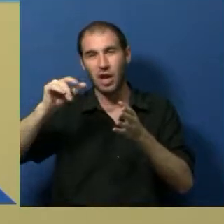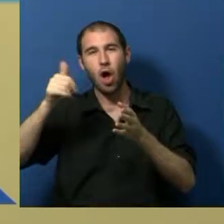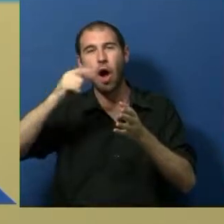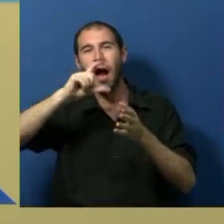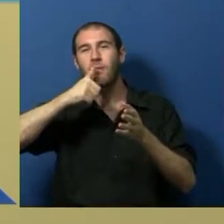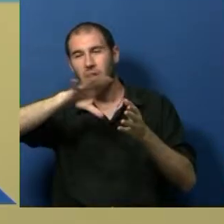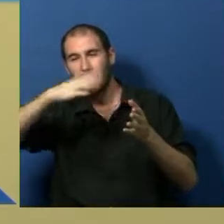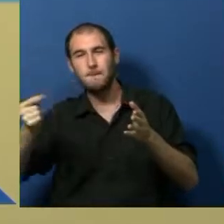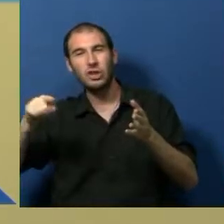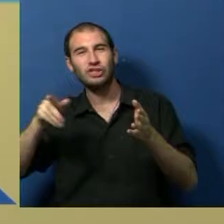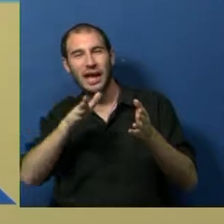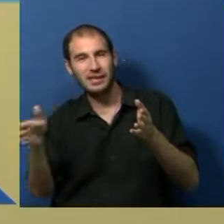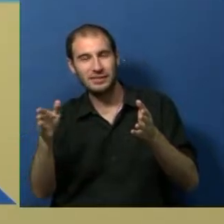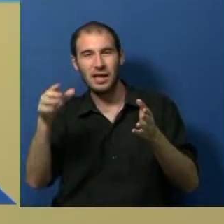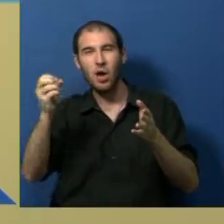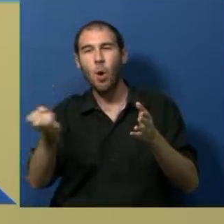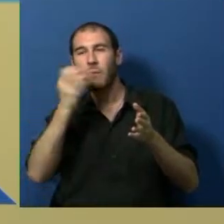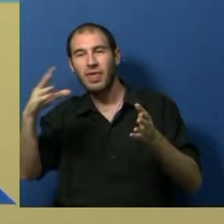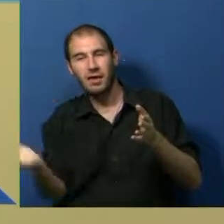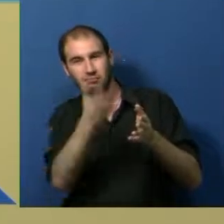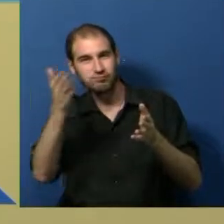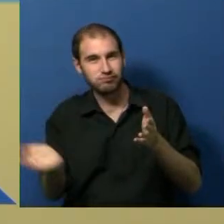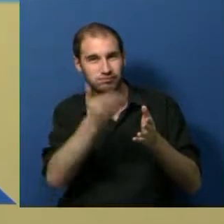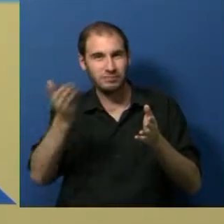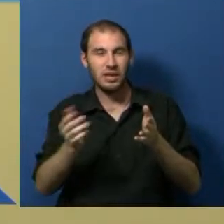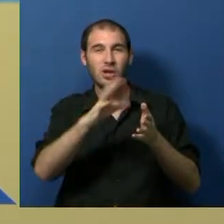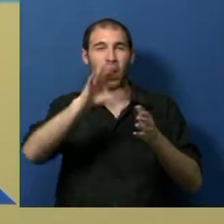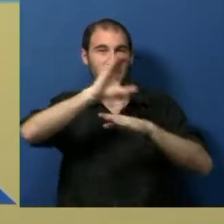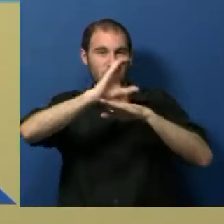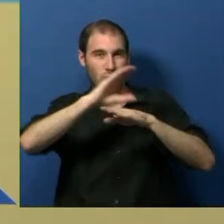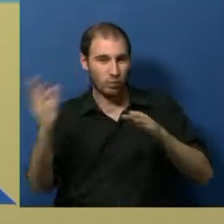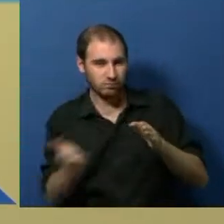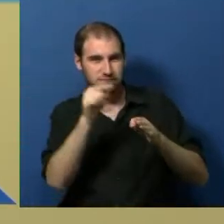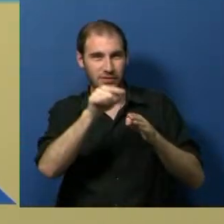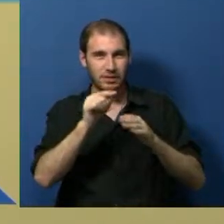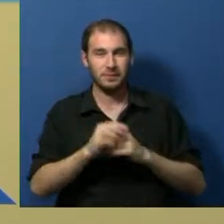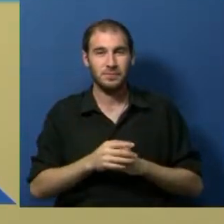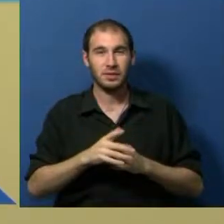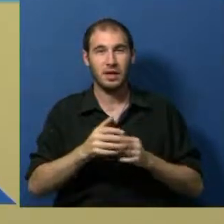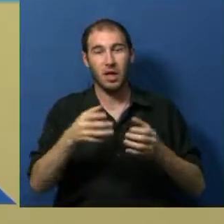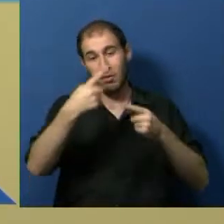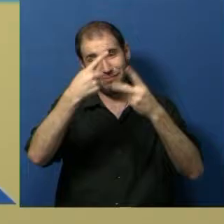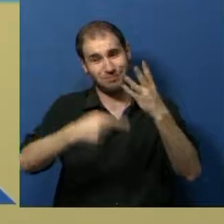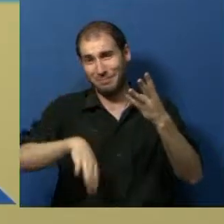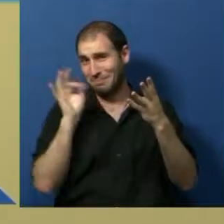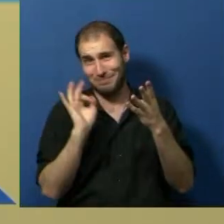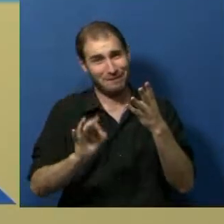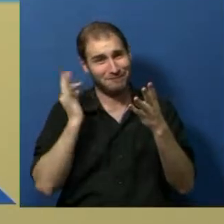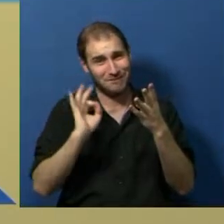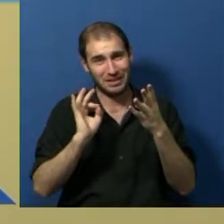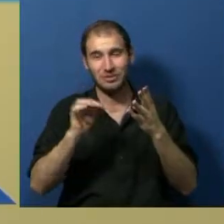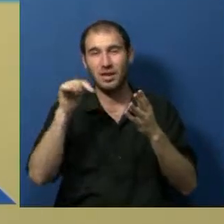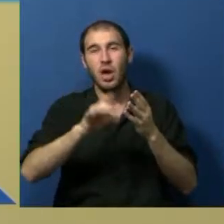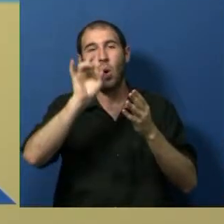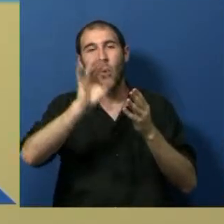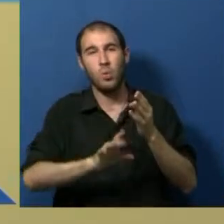Océano Atlántico, que están trayendo esa humedad del océano sobre la región de Cuyo. Estaban todos los ingredientes dados como para que no